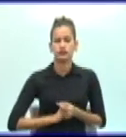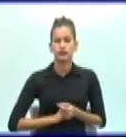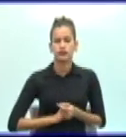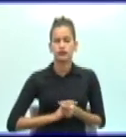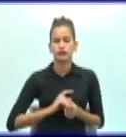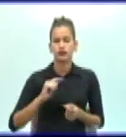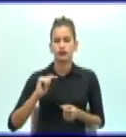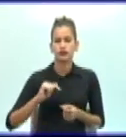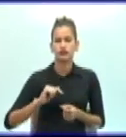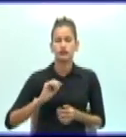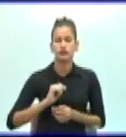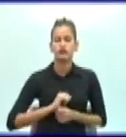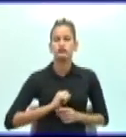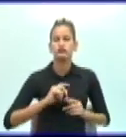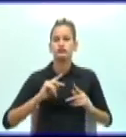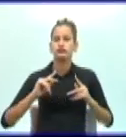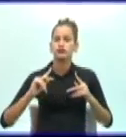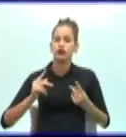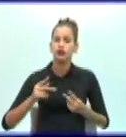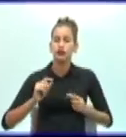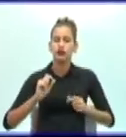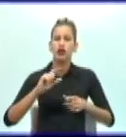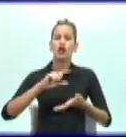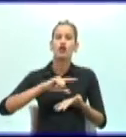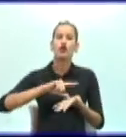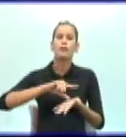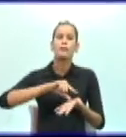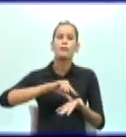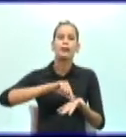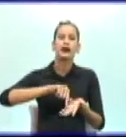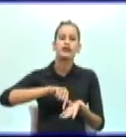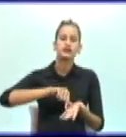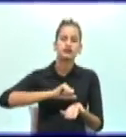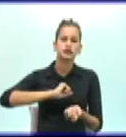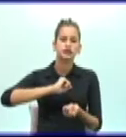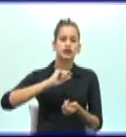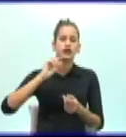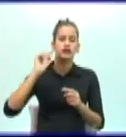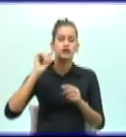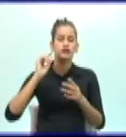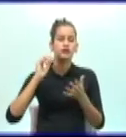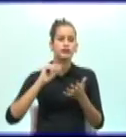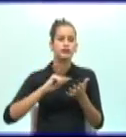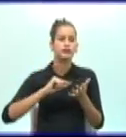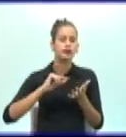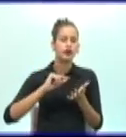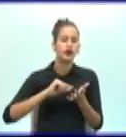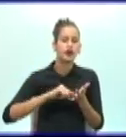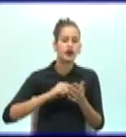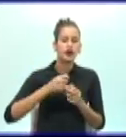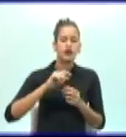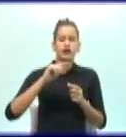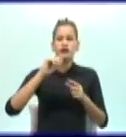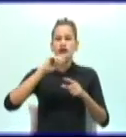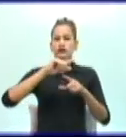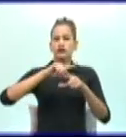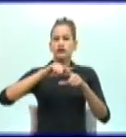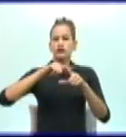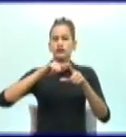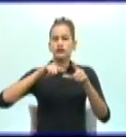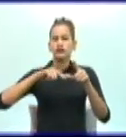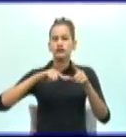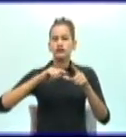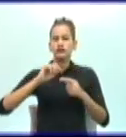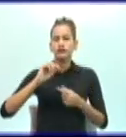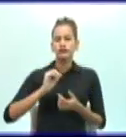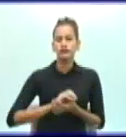Ahora, nuevamente tomo el compás, me apoyo en esos puntos de intersección de los arcos de circunferencia